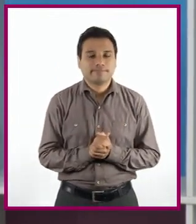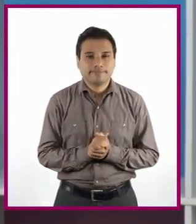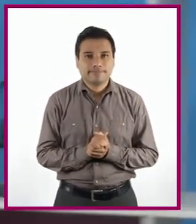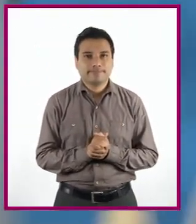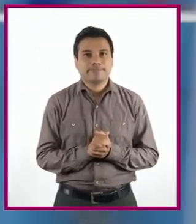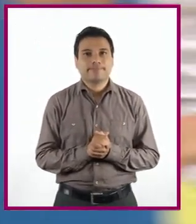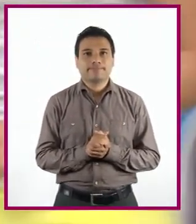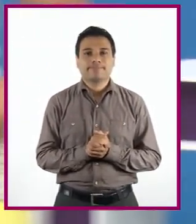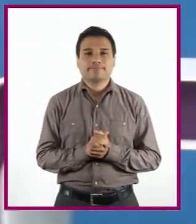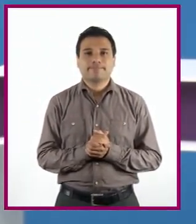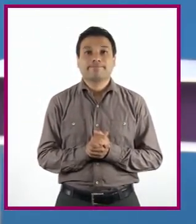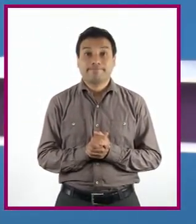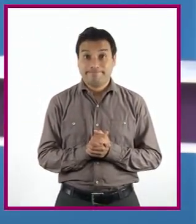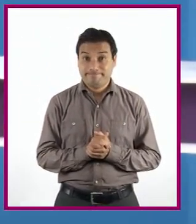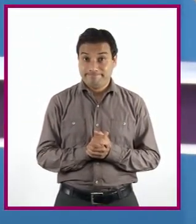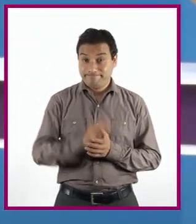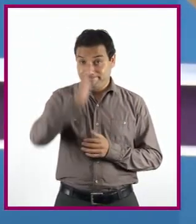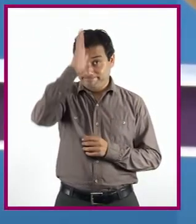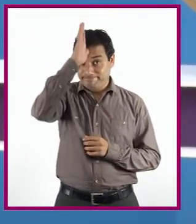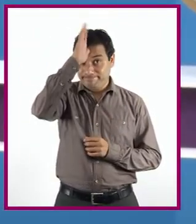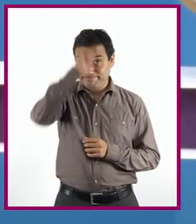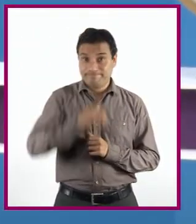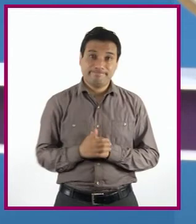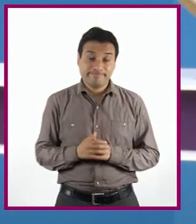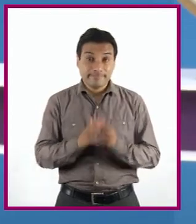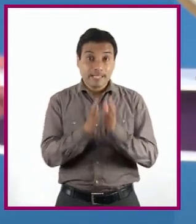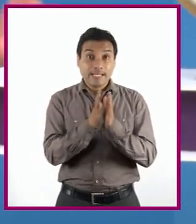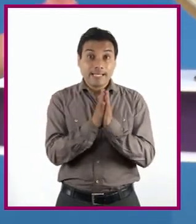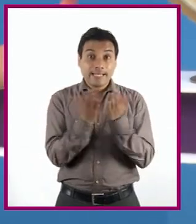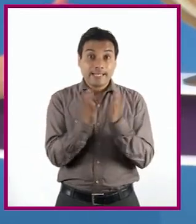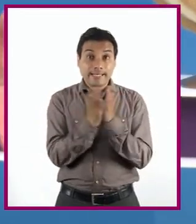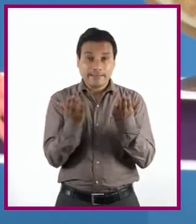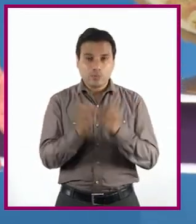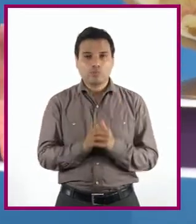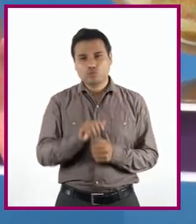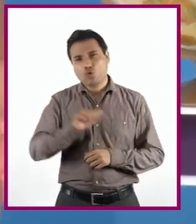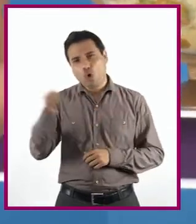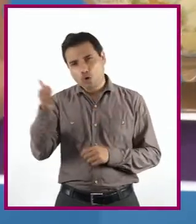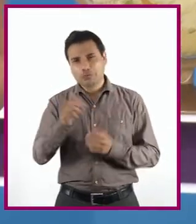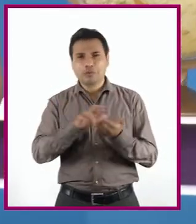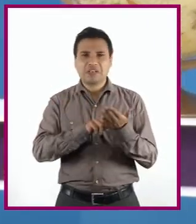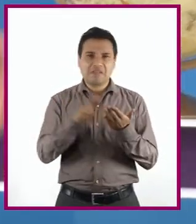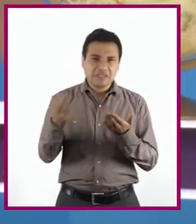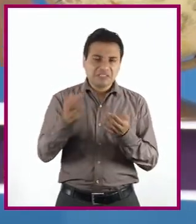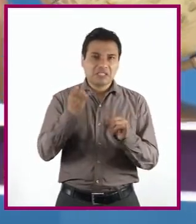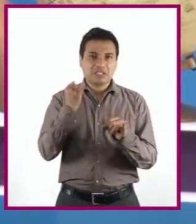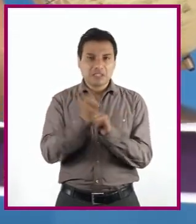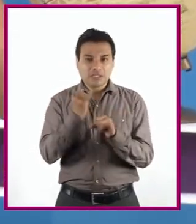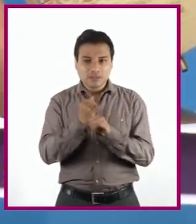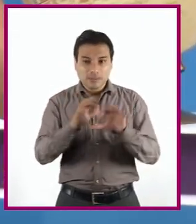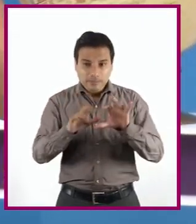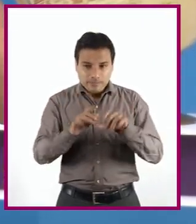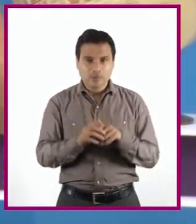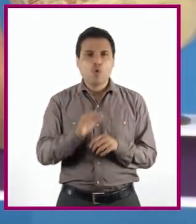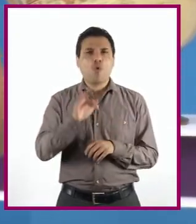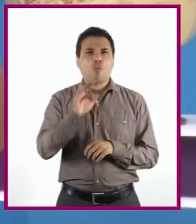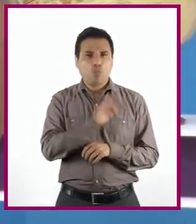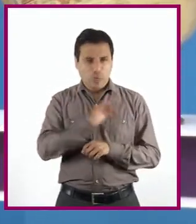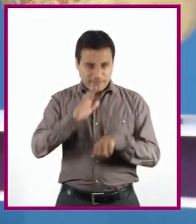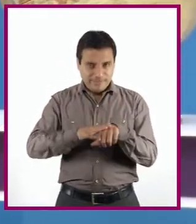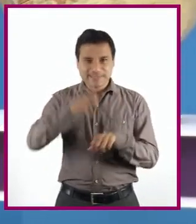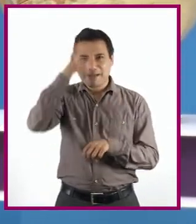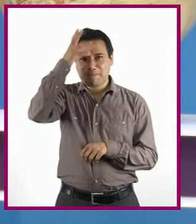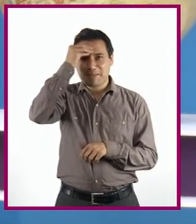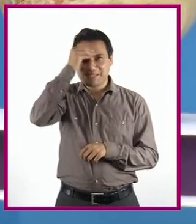casa. Recuerden que al consultar su libro de texto y otras fuentes de información, pueden complementar todo el contenido